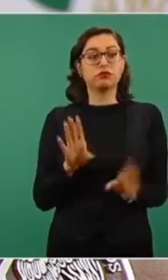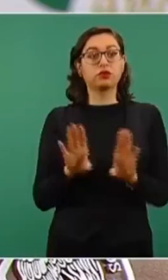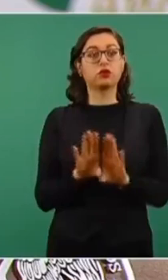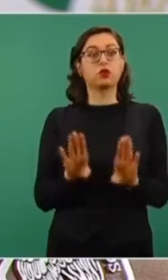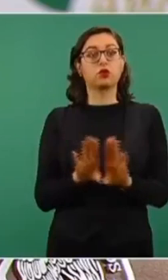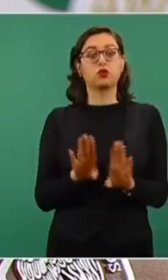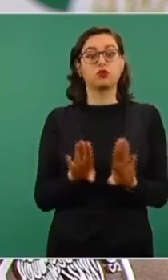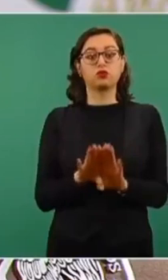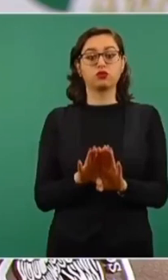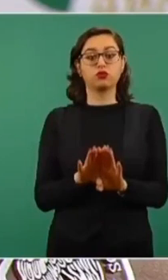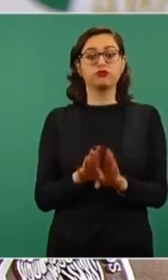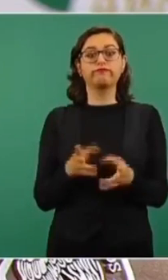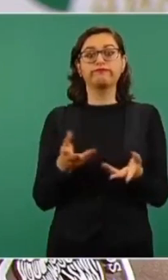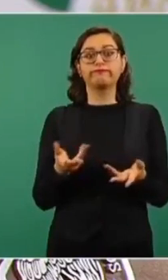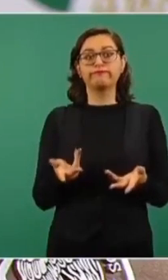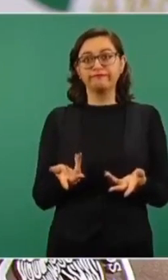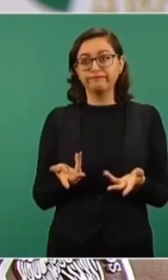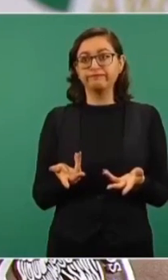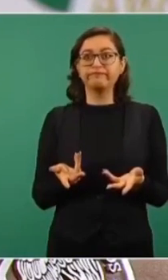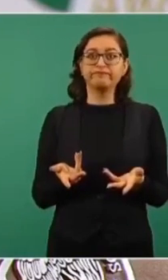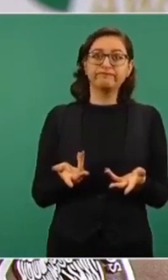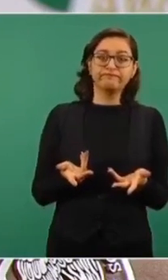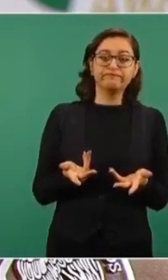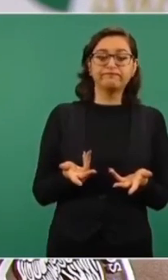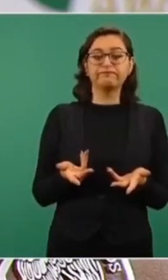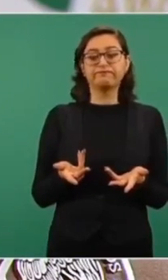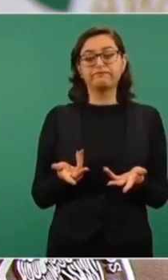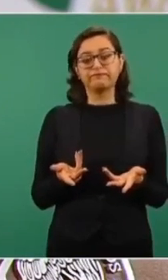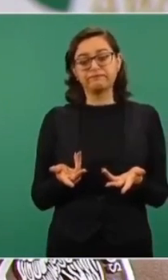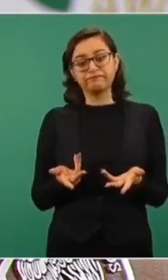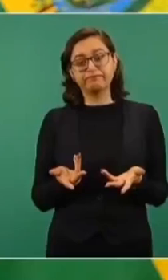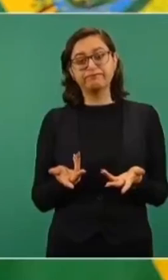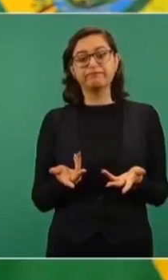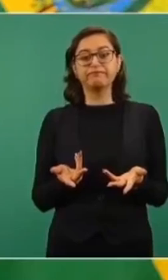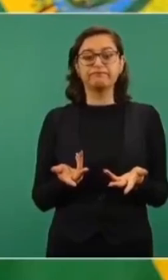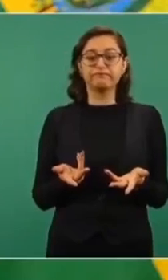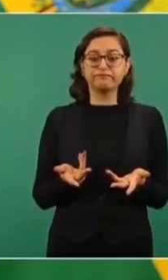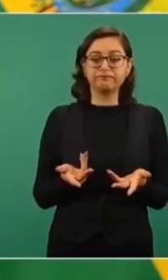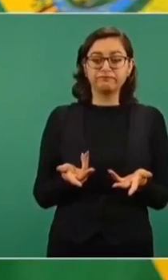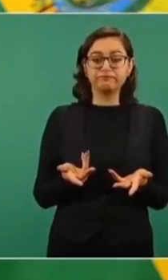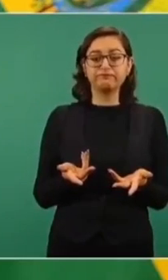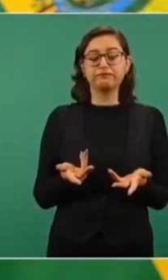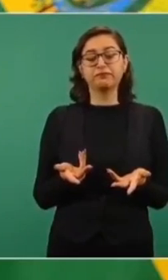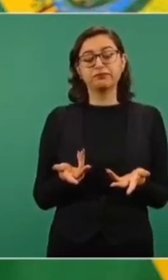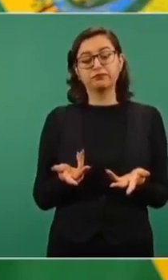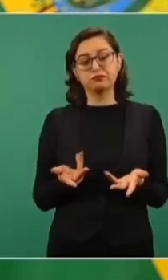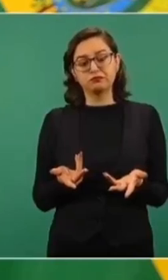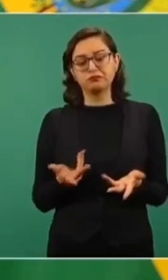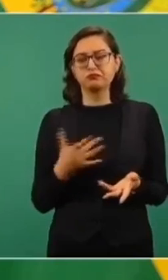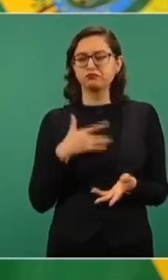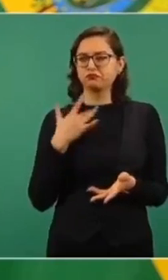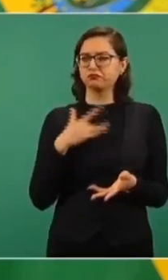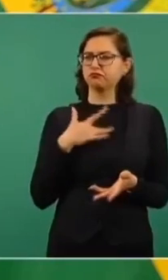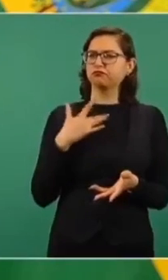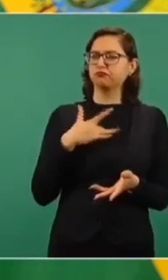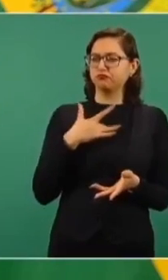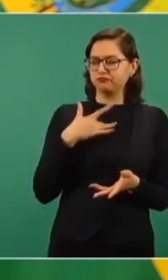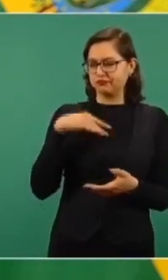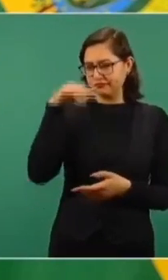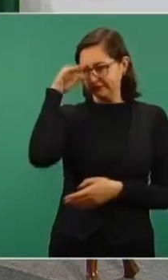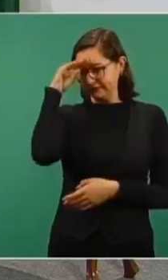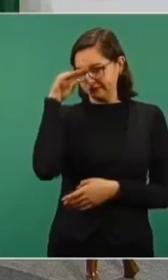una exploración, un